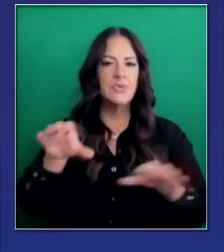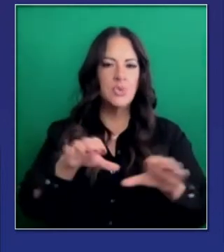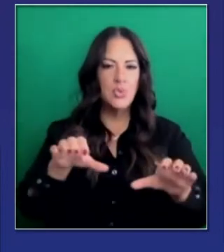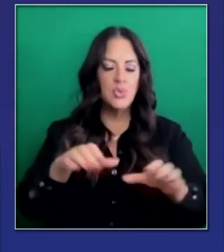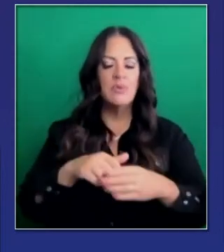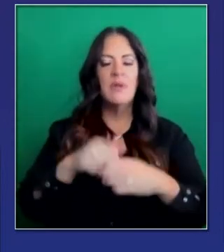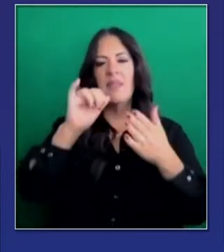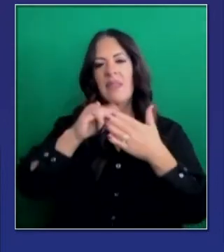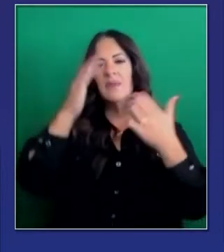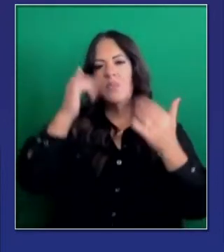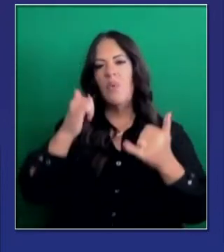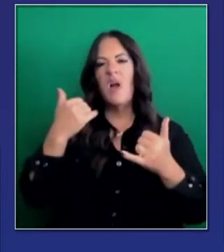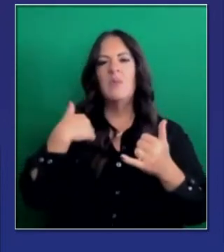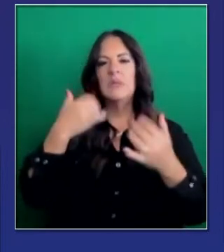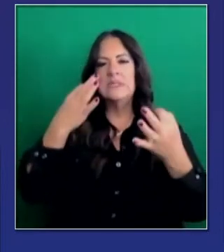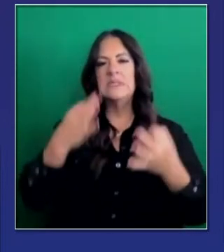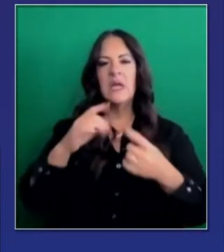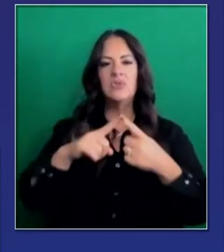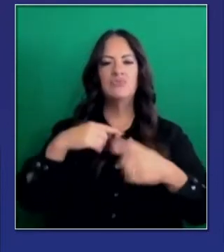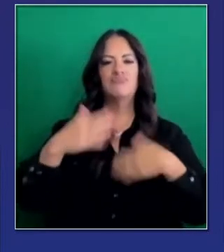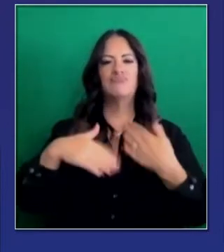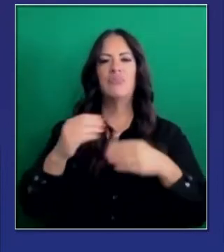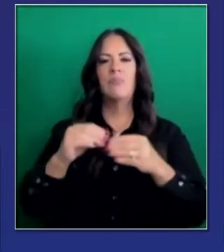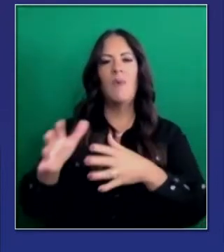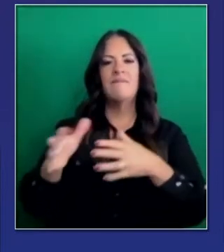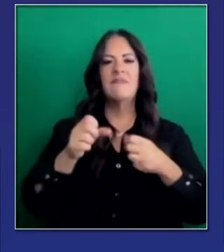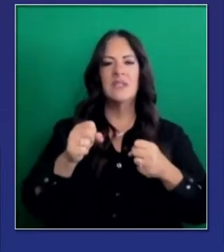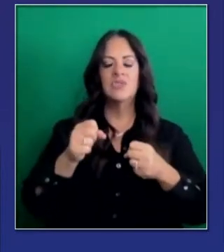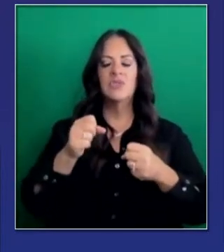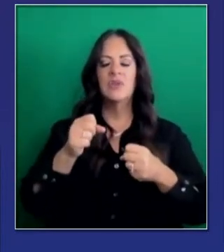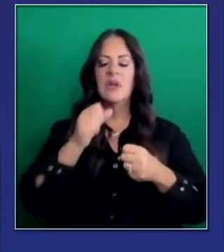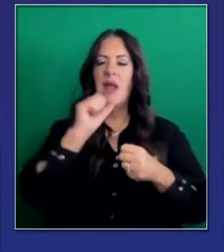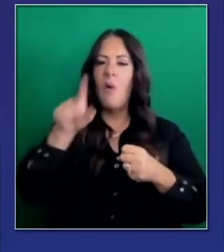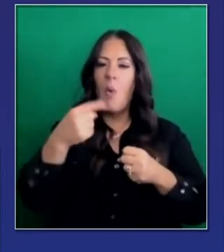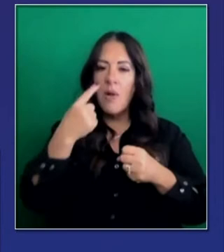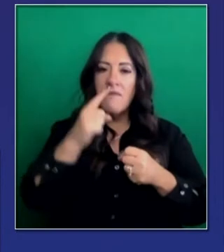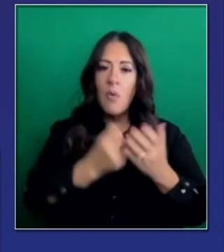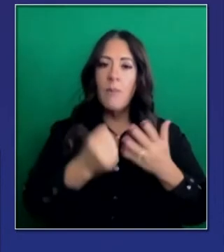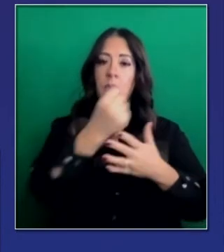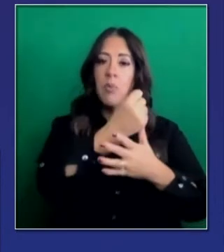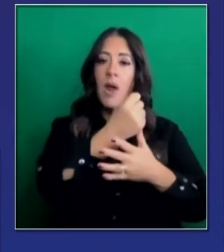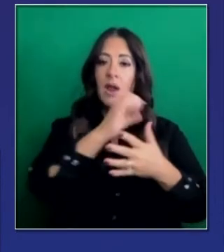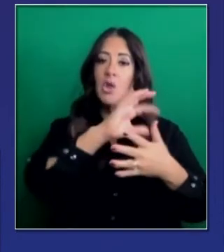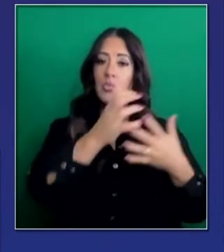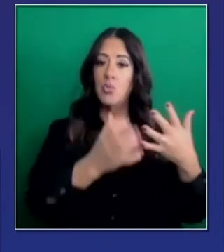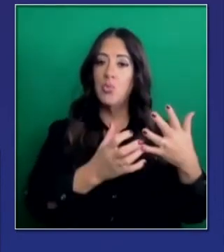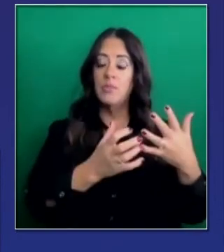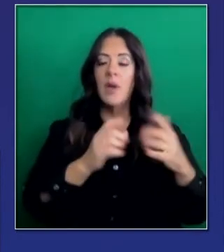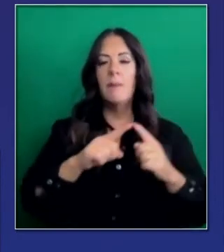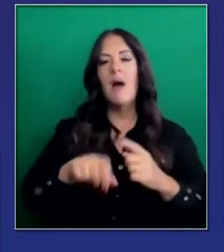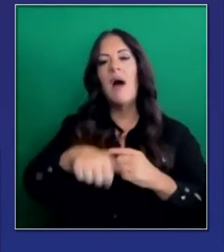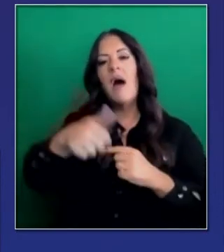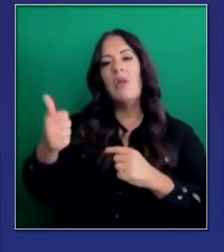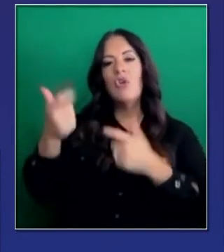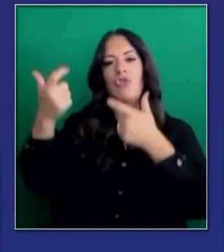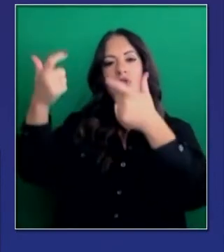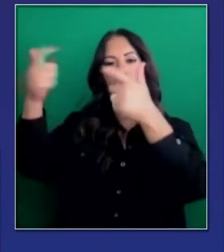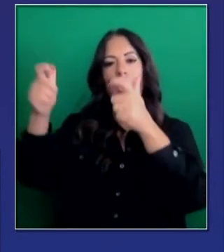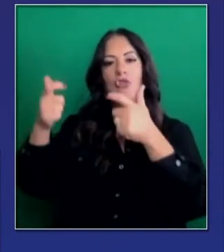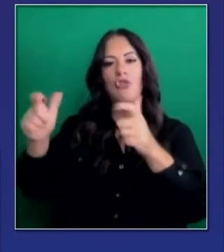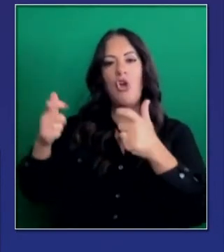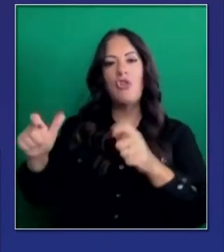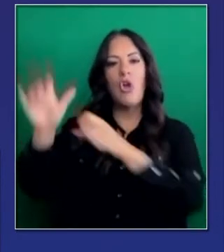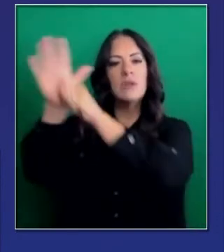por eso estamos acelerando la administración no solamente con grupos de prioridad pero también abriendo centros más grandes para